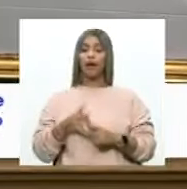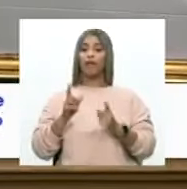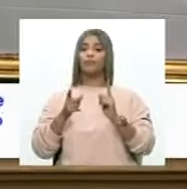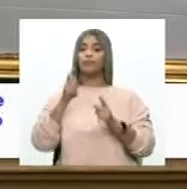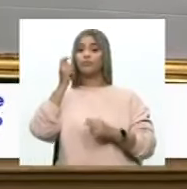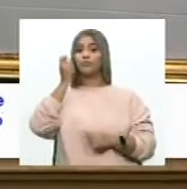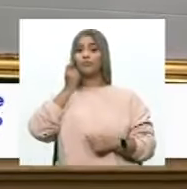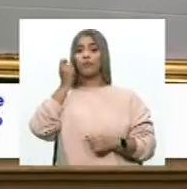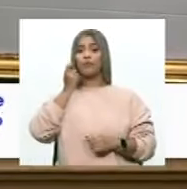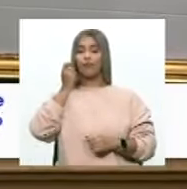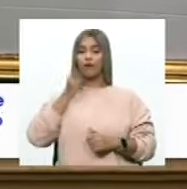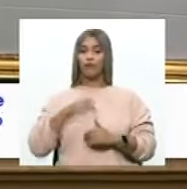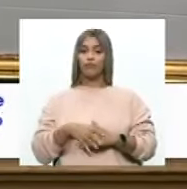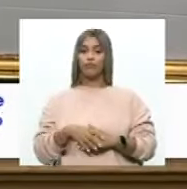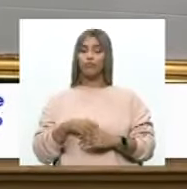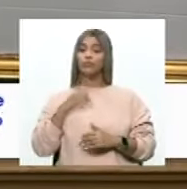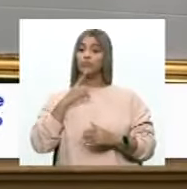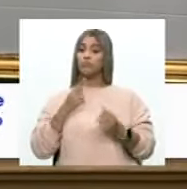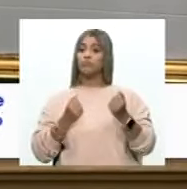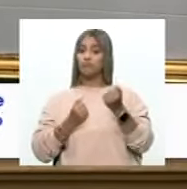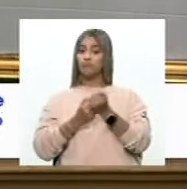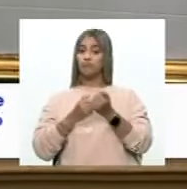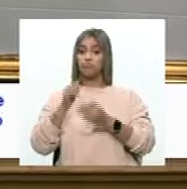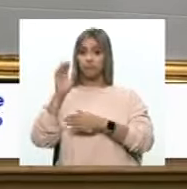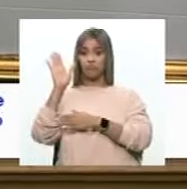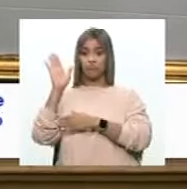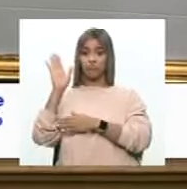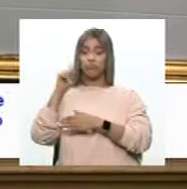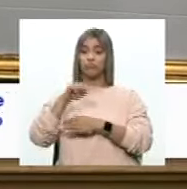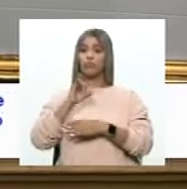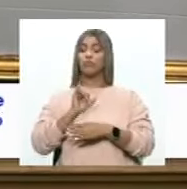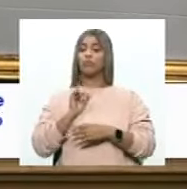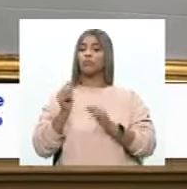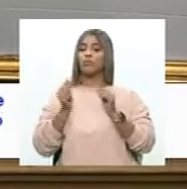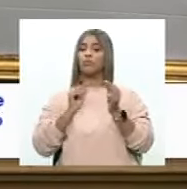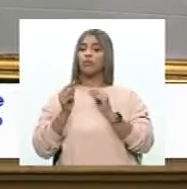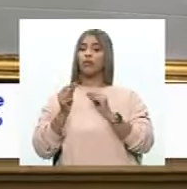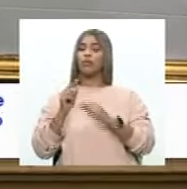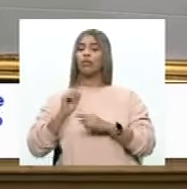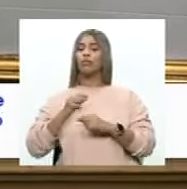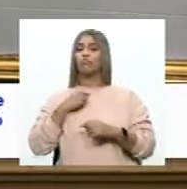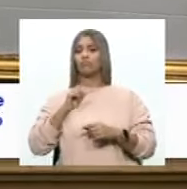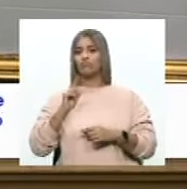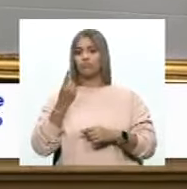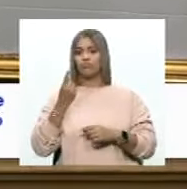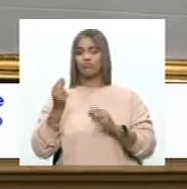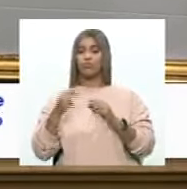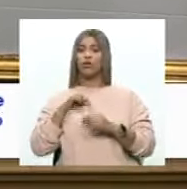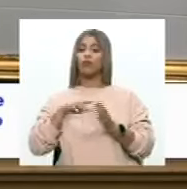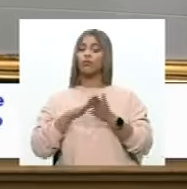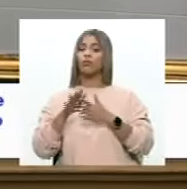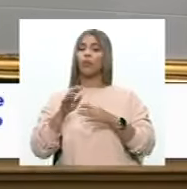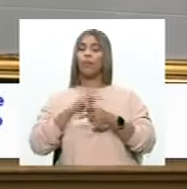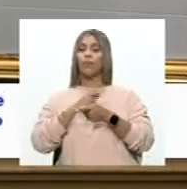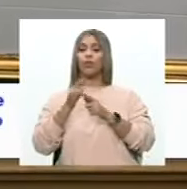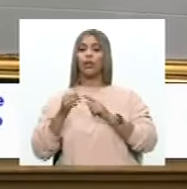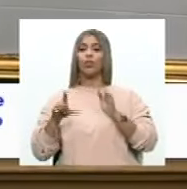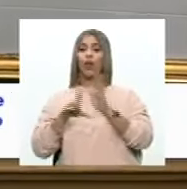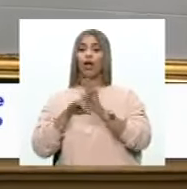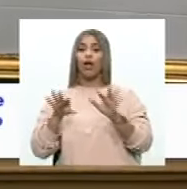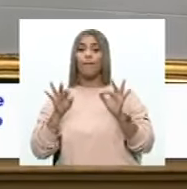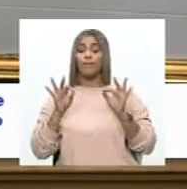diputadas y los honorables diputados que estén a favor de aprobar la primera discusión del proyecto de ley especial de